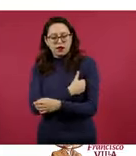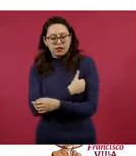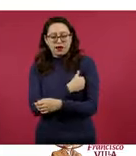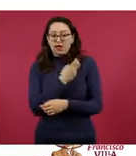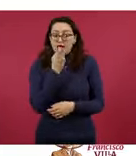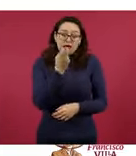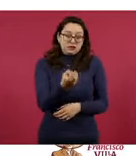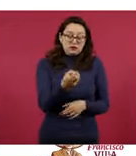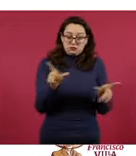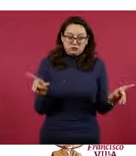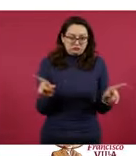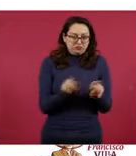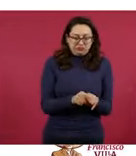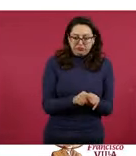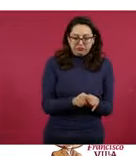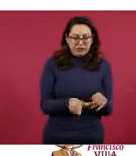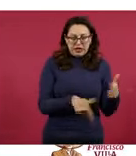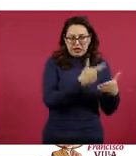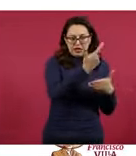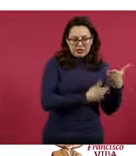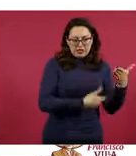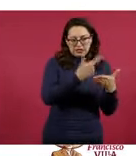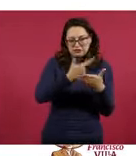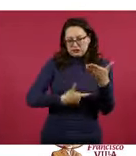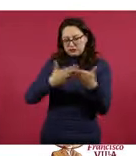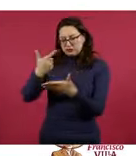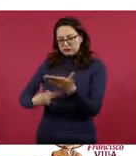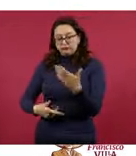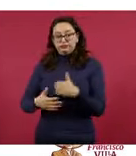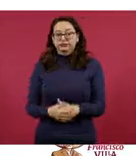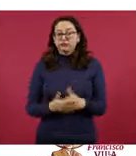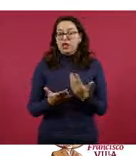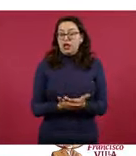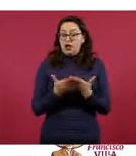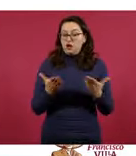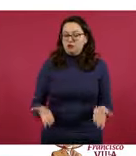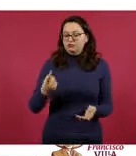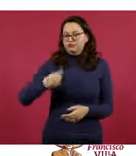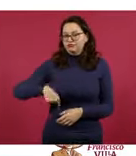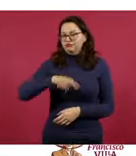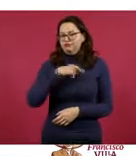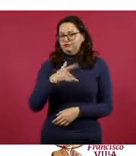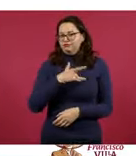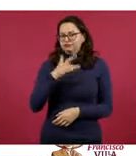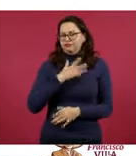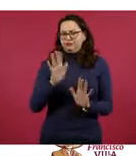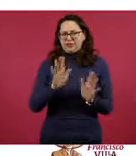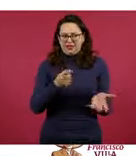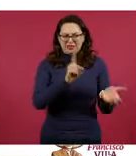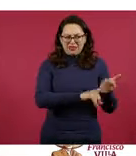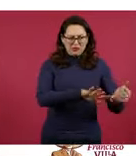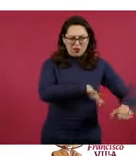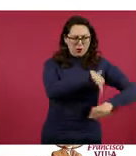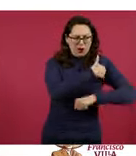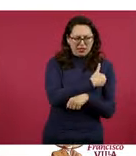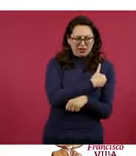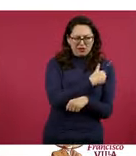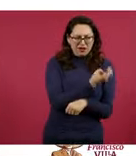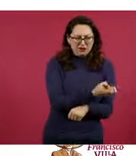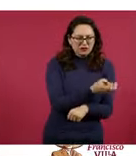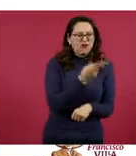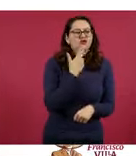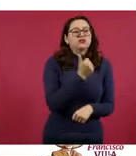el ISSSTE y ahora también en IMSS Bienestar, cuando hablamos de abasto, hablamos de recetas surtidas, es decir, hablamos de la realidad